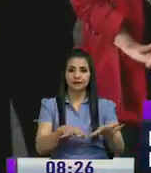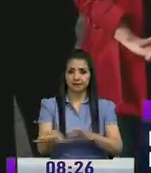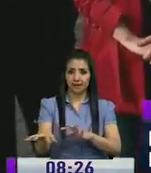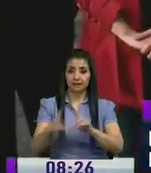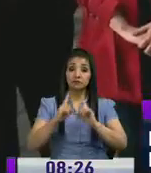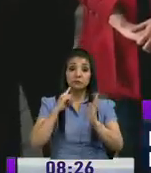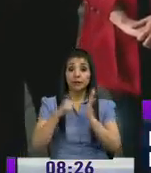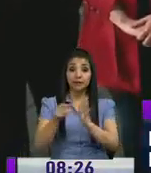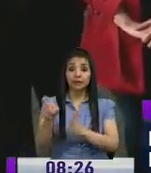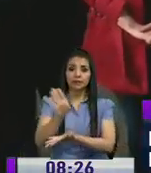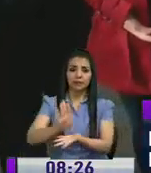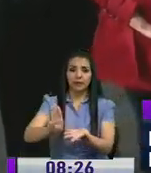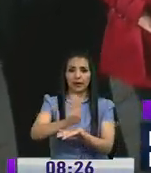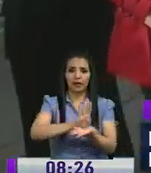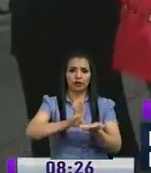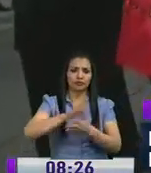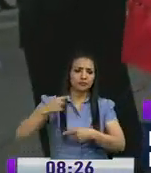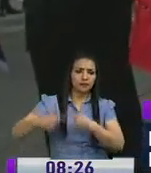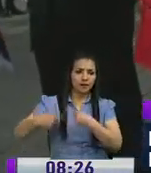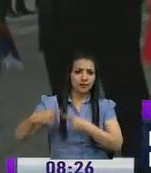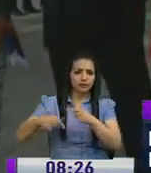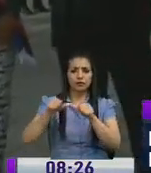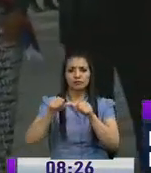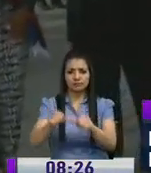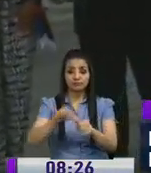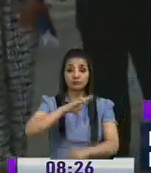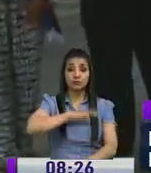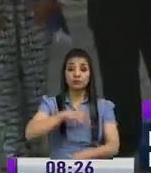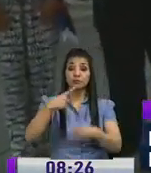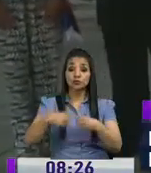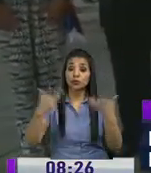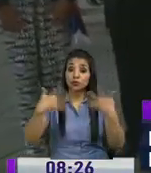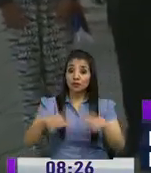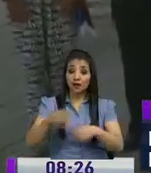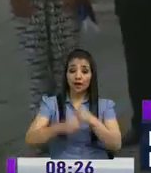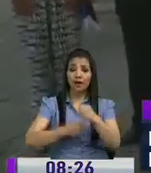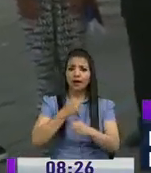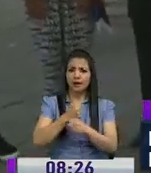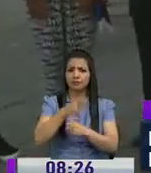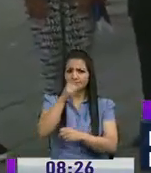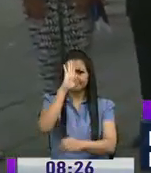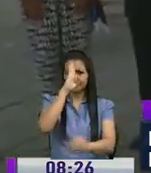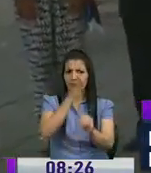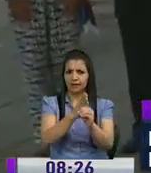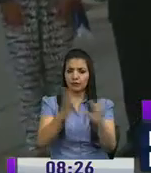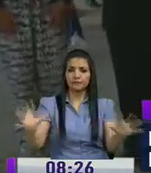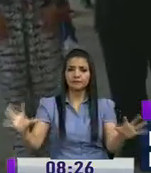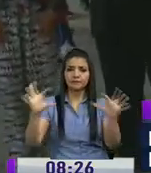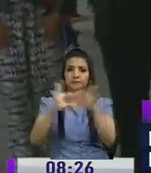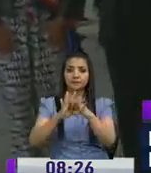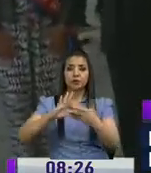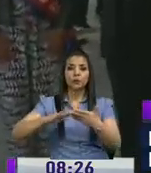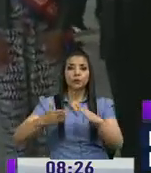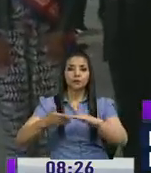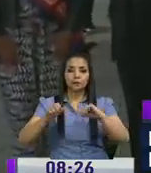los barrios, este rescate de tradiciones que el municipio de Quito este año ha querido retomar en coordinación con la comunidad. Como ustedes pueden ver aquí,